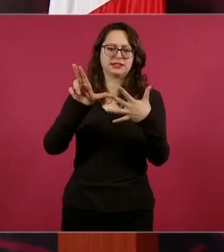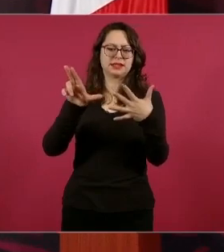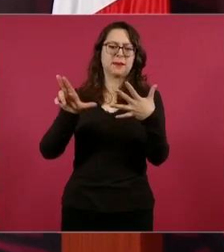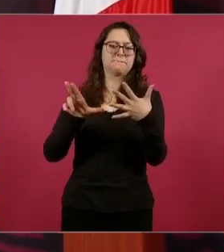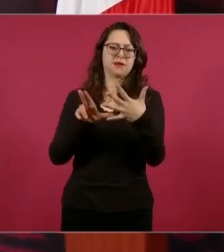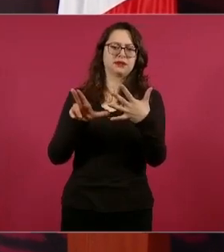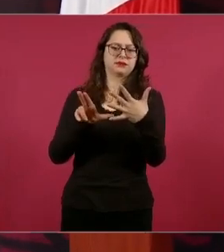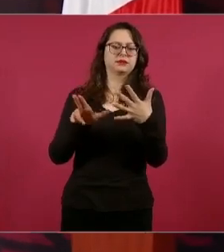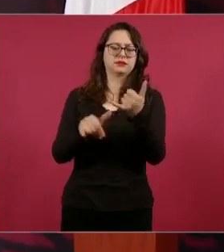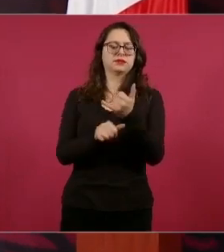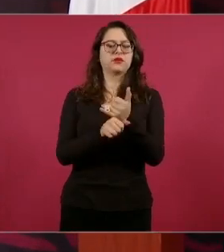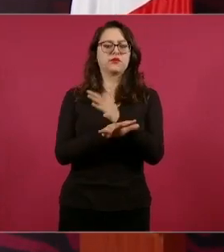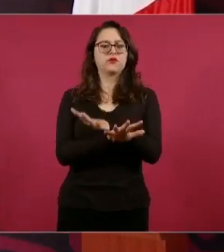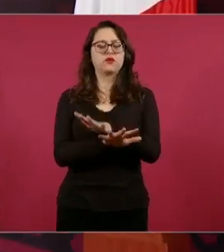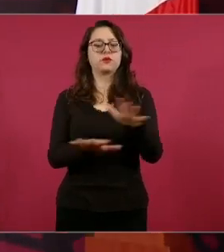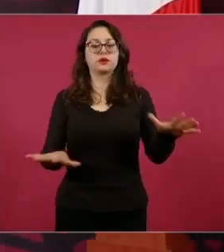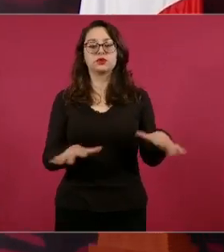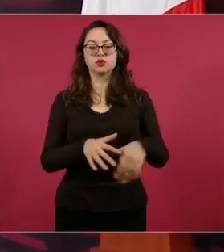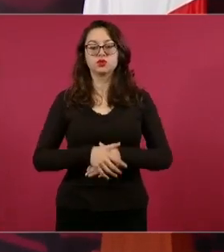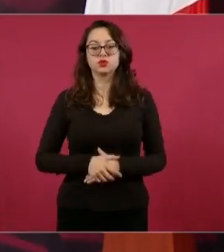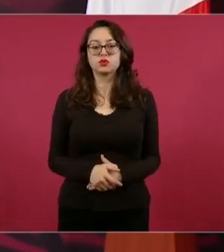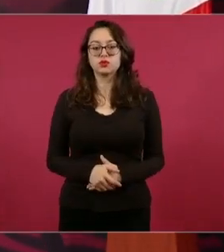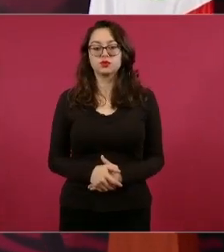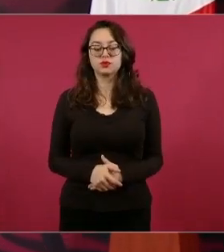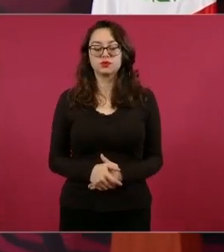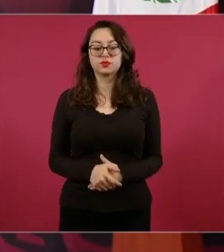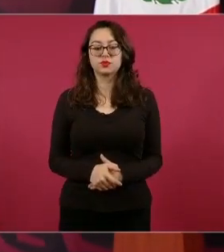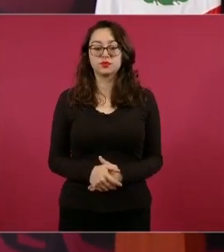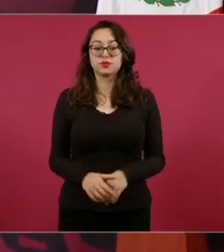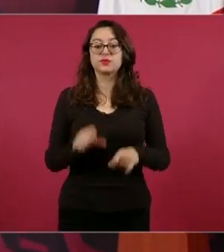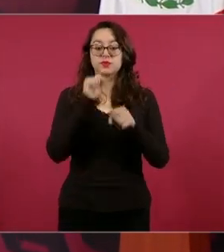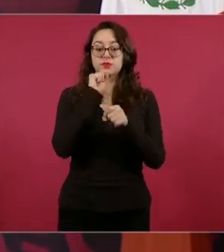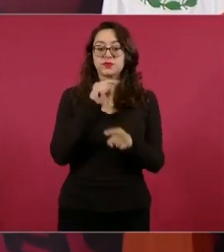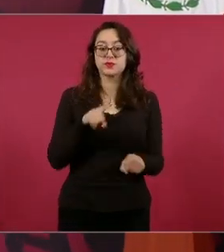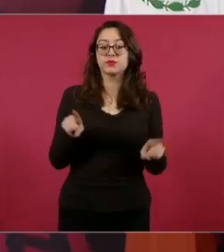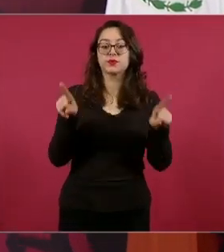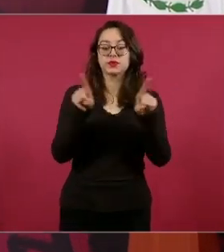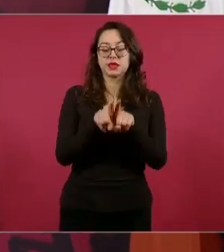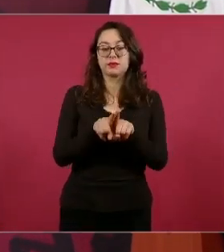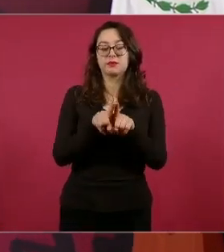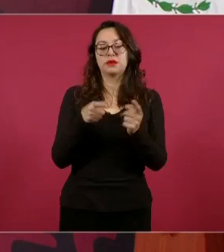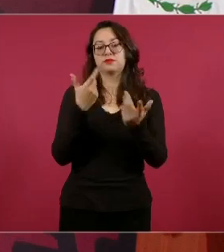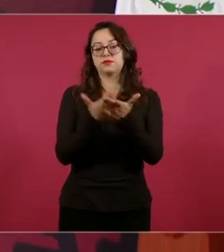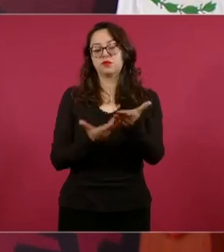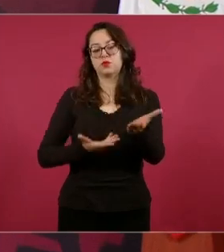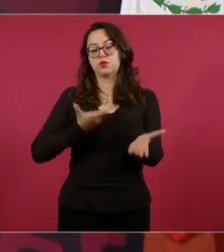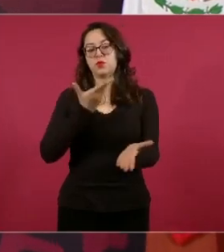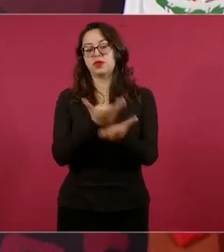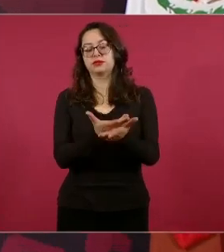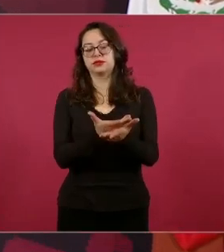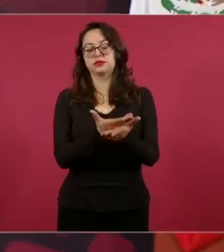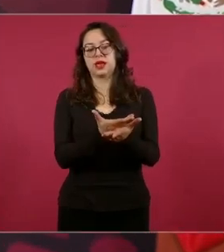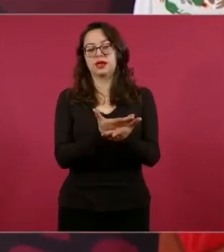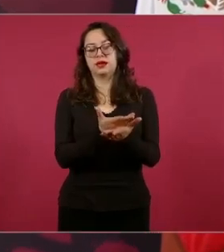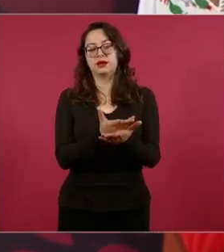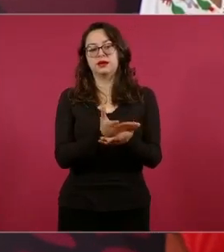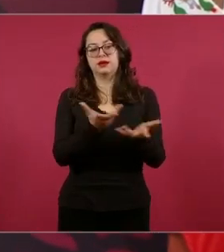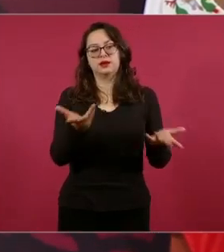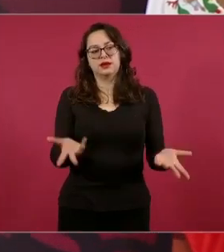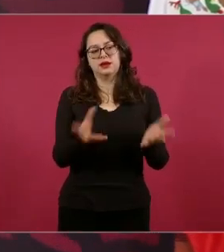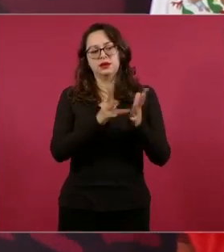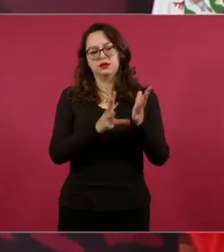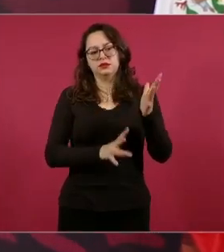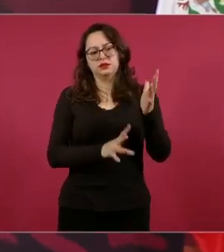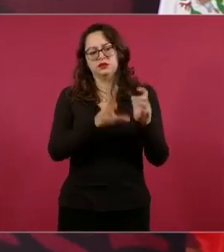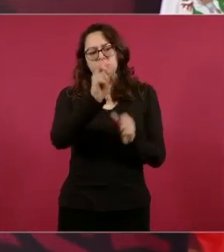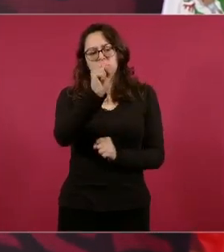también a presentar la iniciativa de reforma al artículo 4 de la Constitución, para